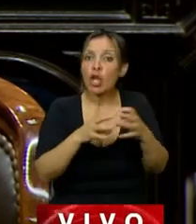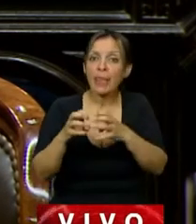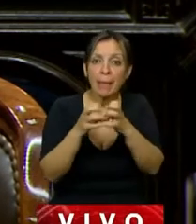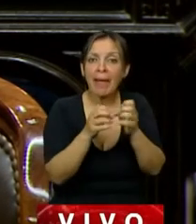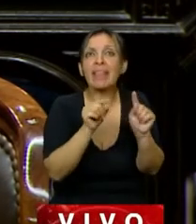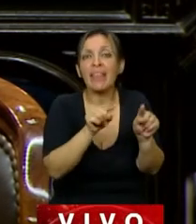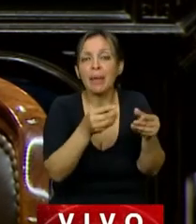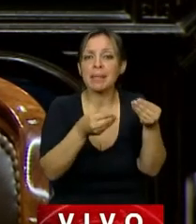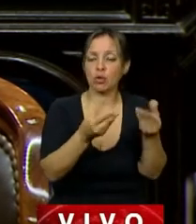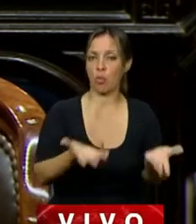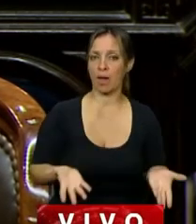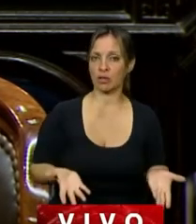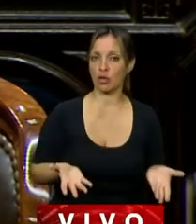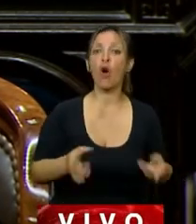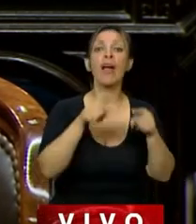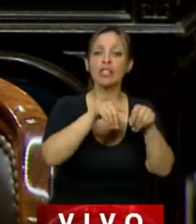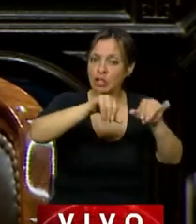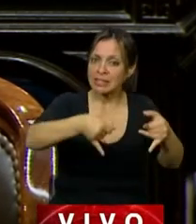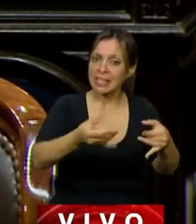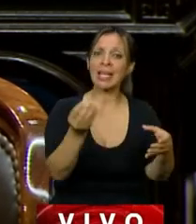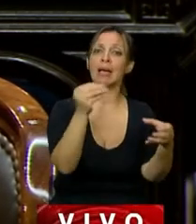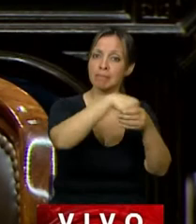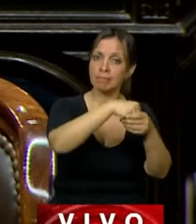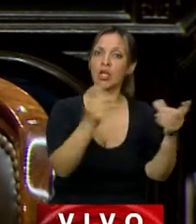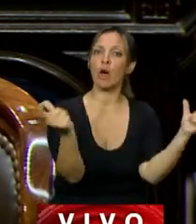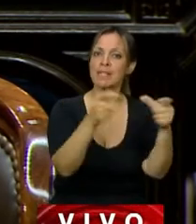del presupuesto, y eso es lo que sucedió. Pero